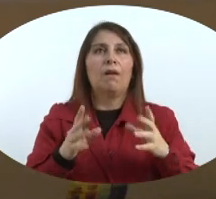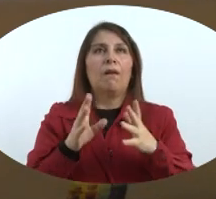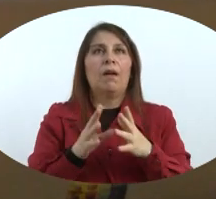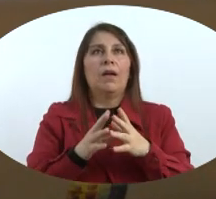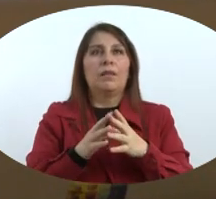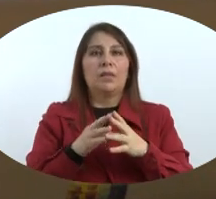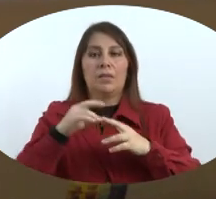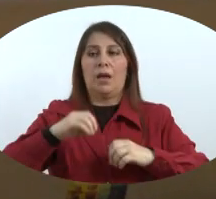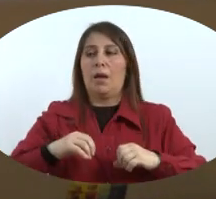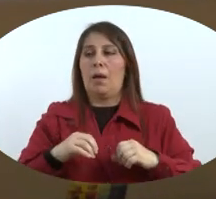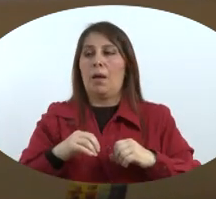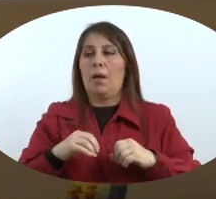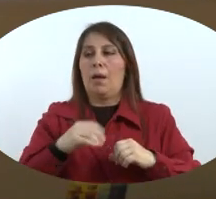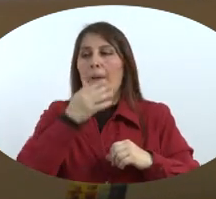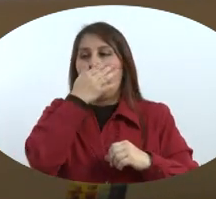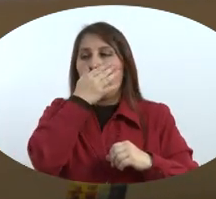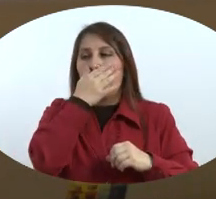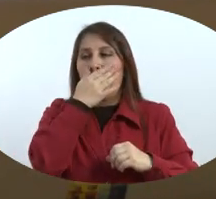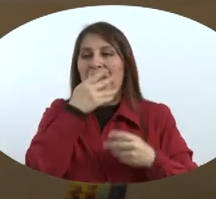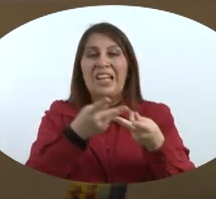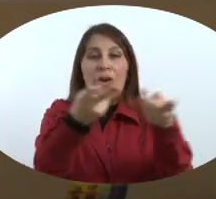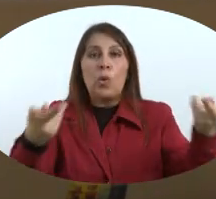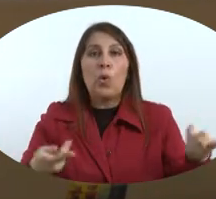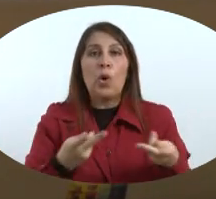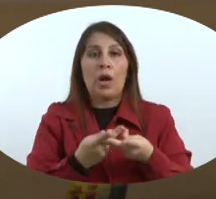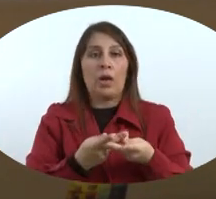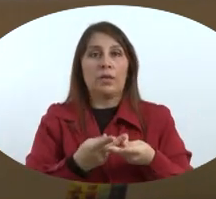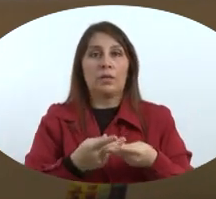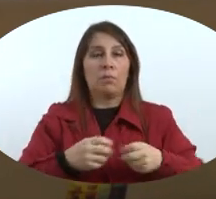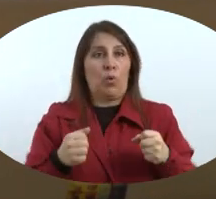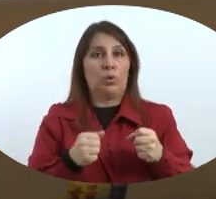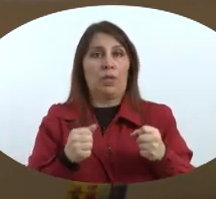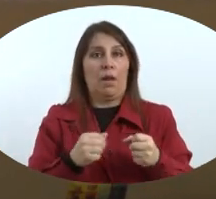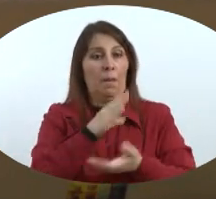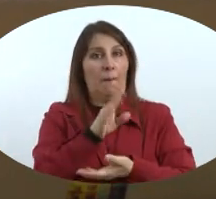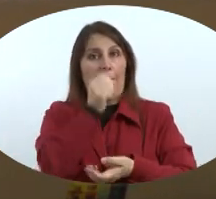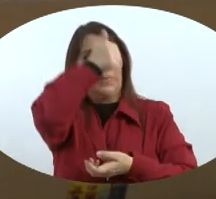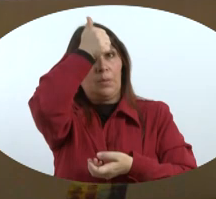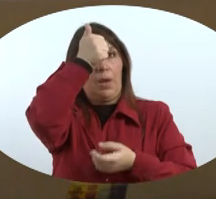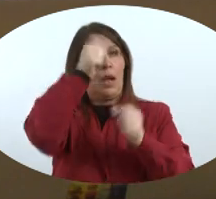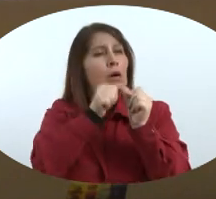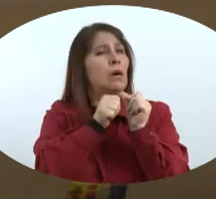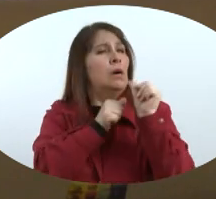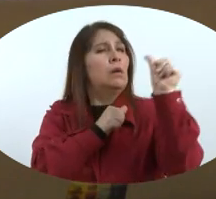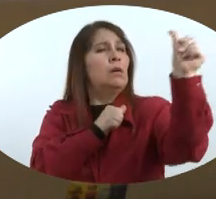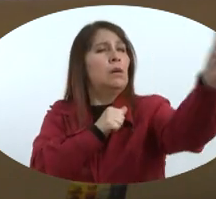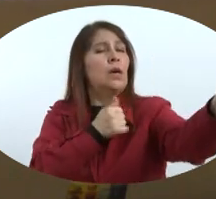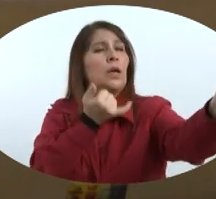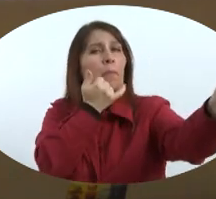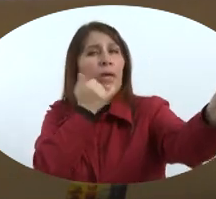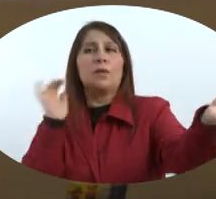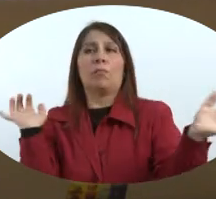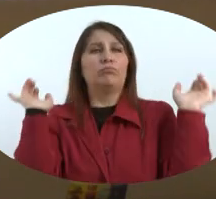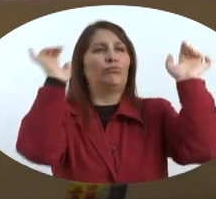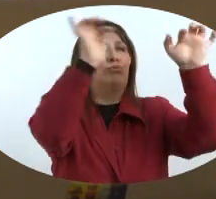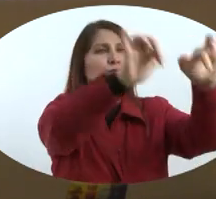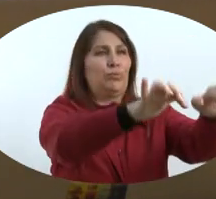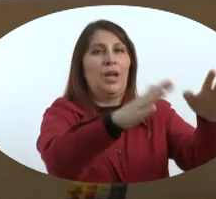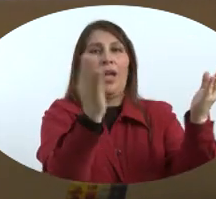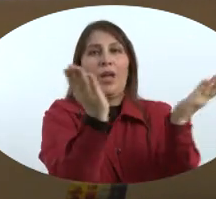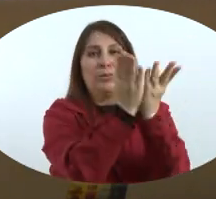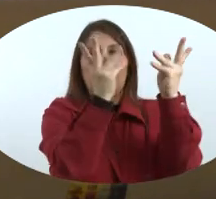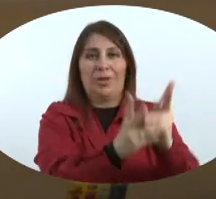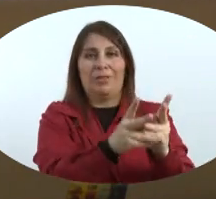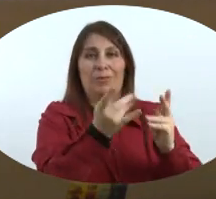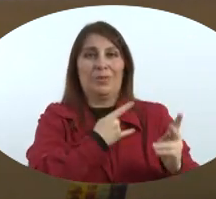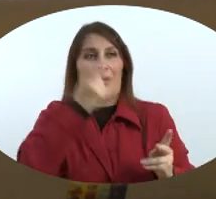alejados de esa colombia digamos marginal tengan presencia de compañeros y compañeras de la universidad pedagógica y